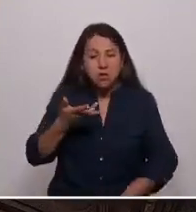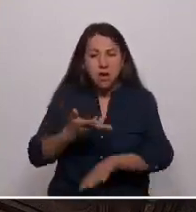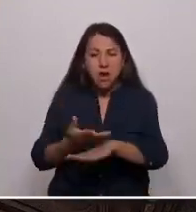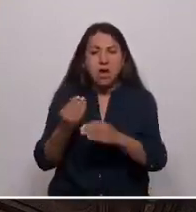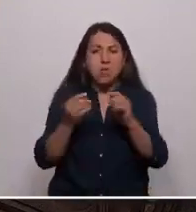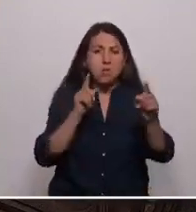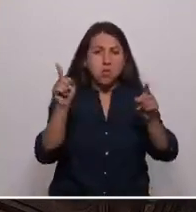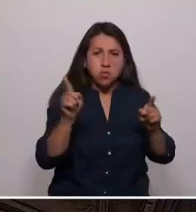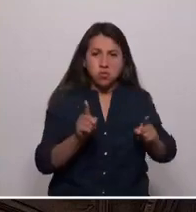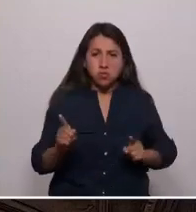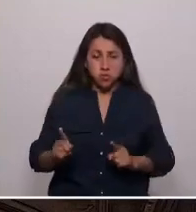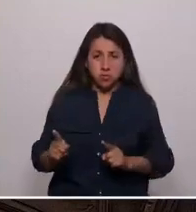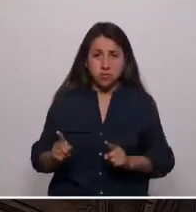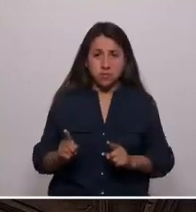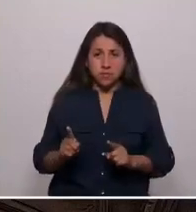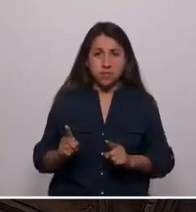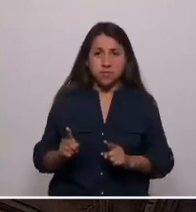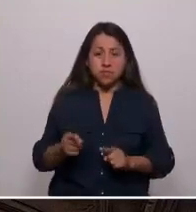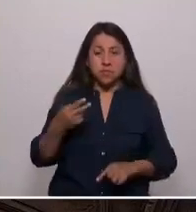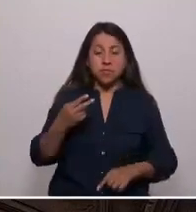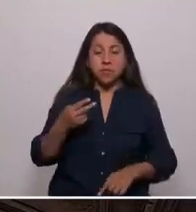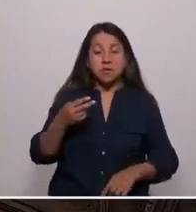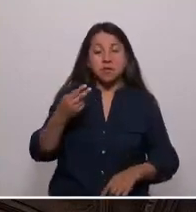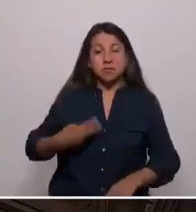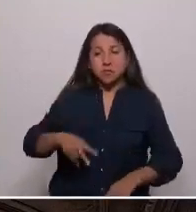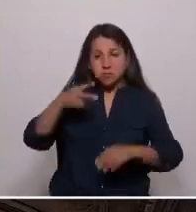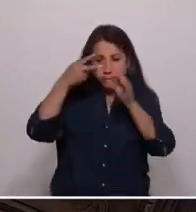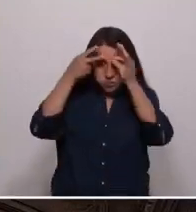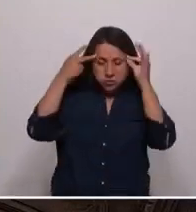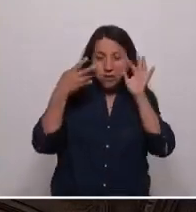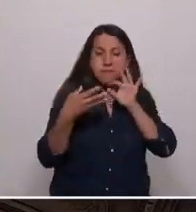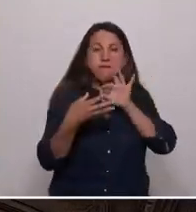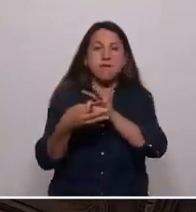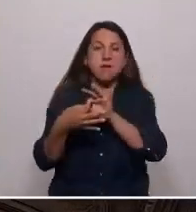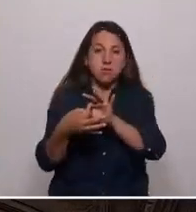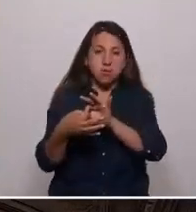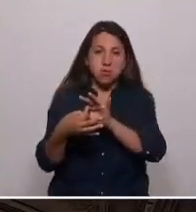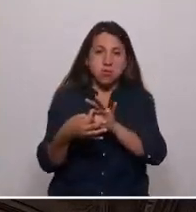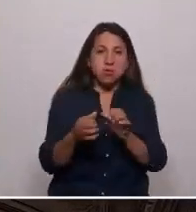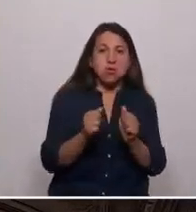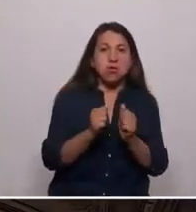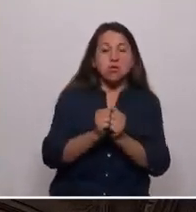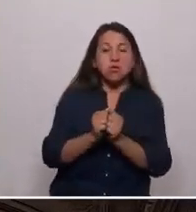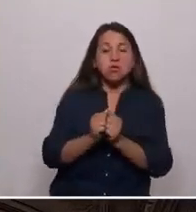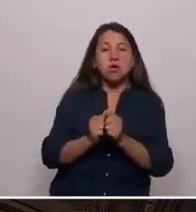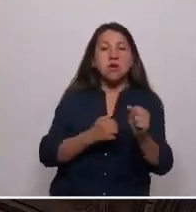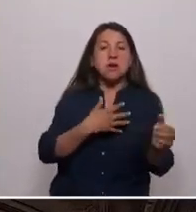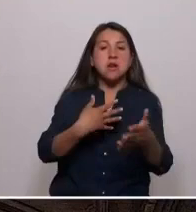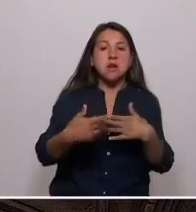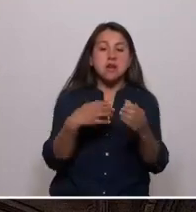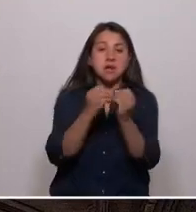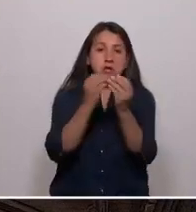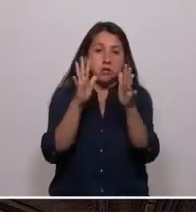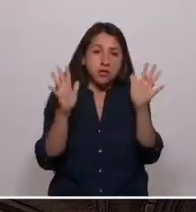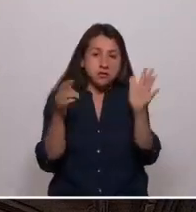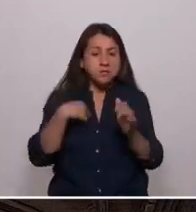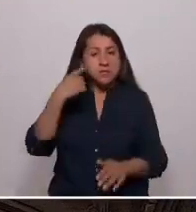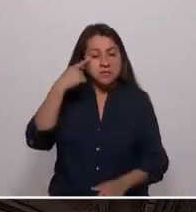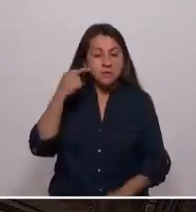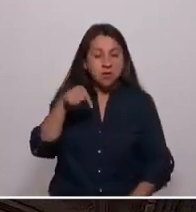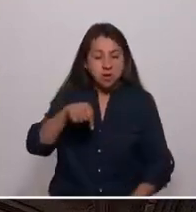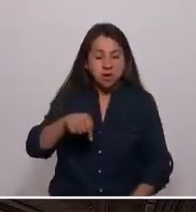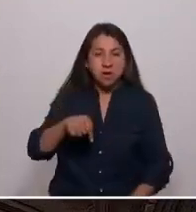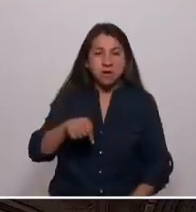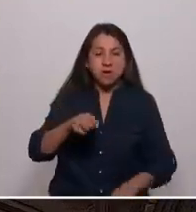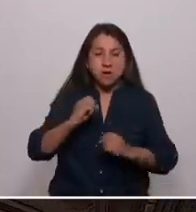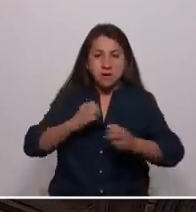Gualmapu, da cuenta del ancestral vínculo de los mapuche con la naturaleza, a la cual consideramos nuestra madre en la